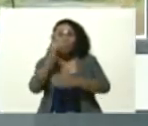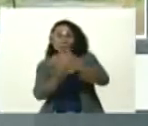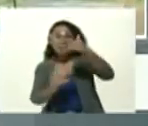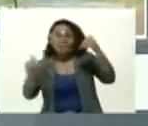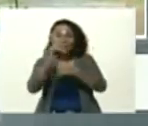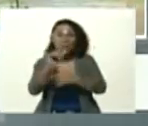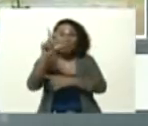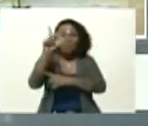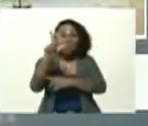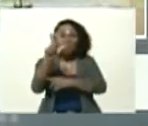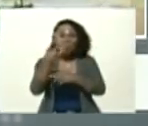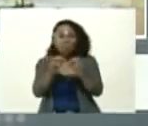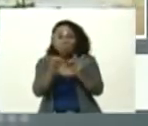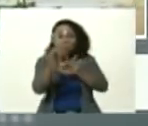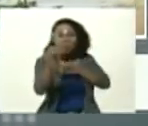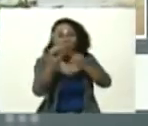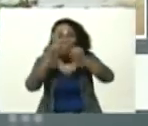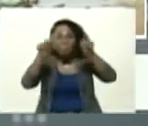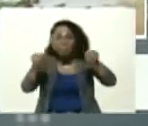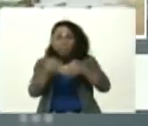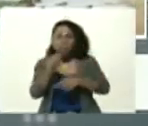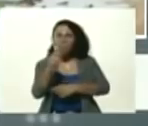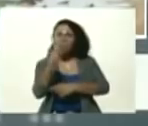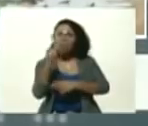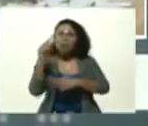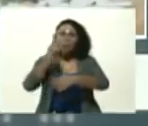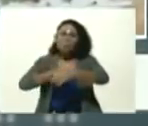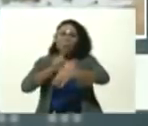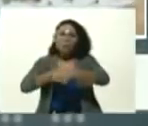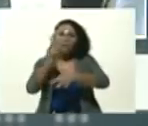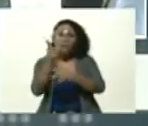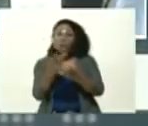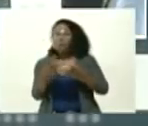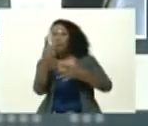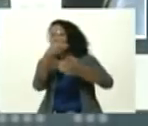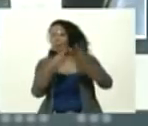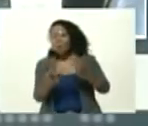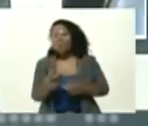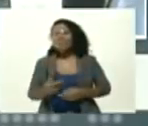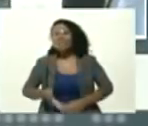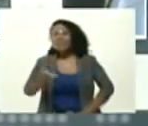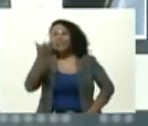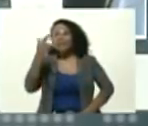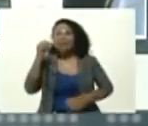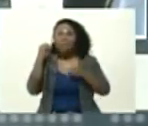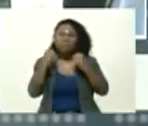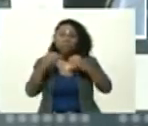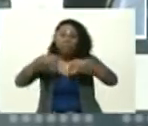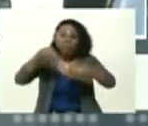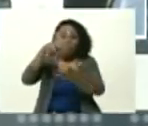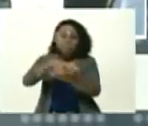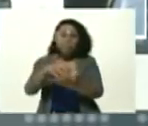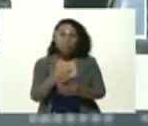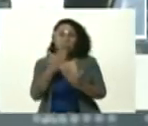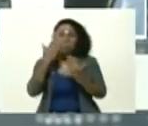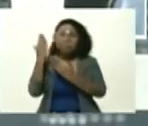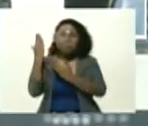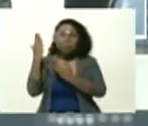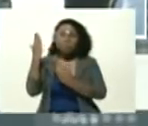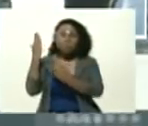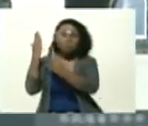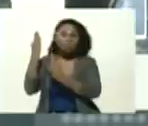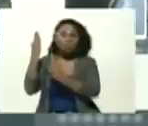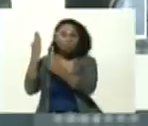50 litros por metro cuadrado en pocas horas, que esos son valores muy fuertes para la región. O sea, quiere decir que hay una